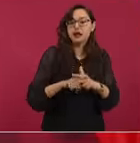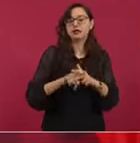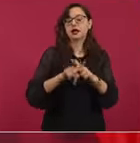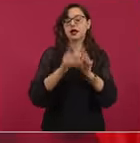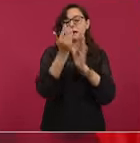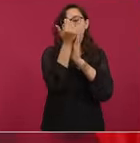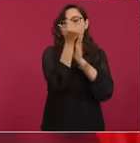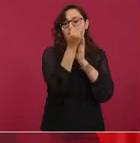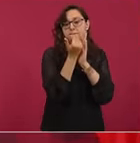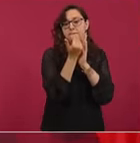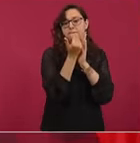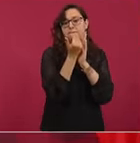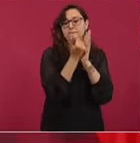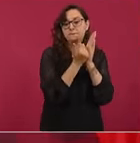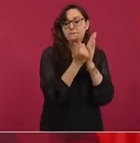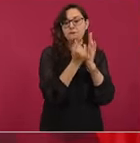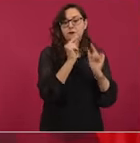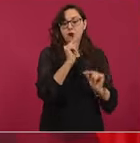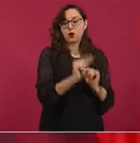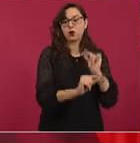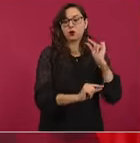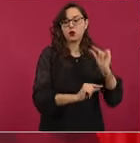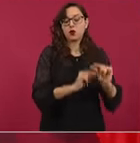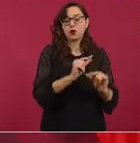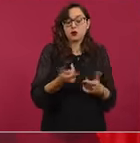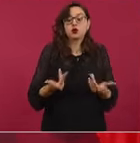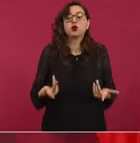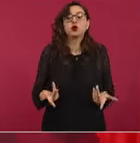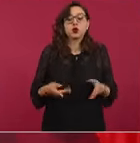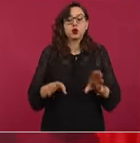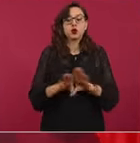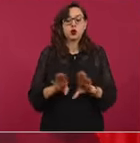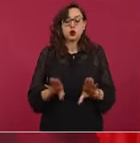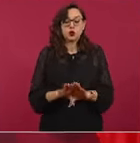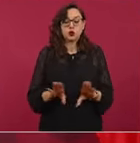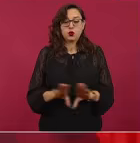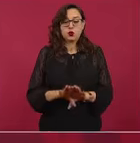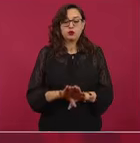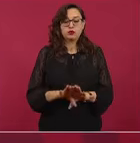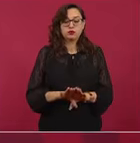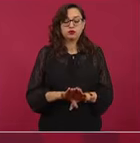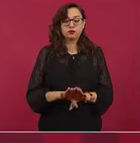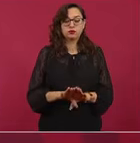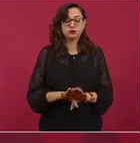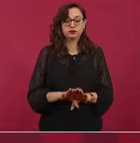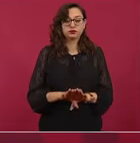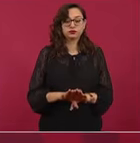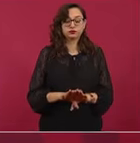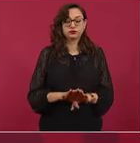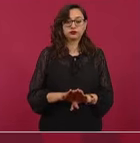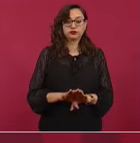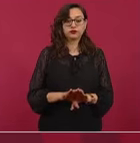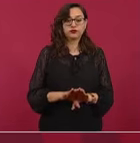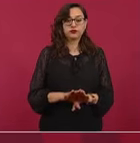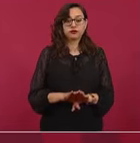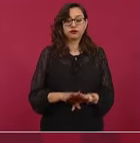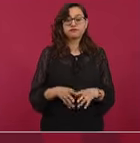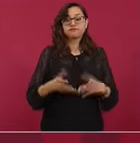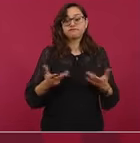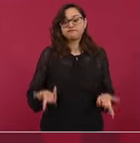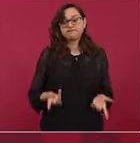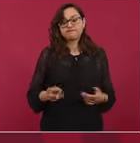¿Y cómo le estamos haciendo? pues nos está funcionando lo que no